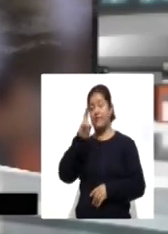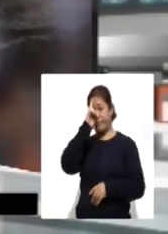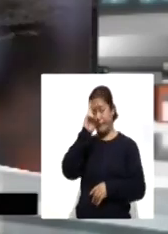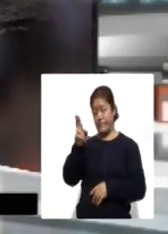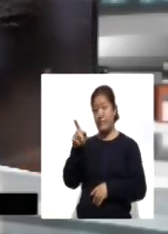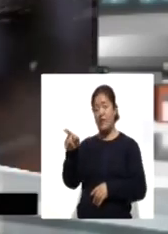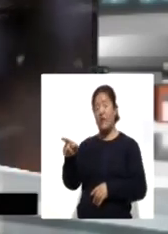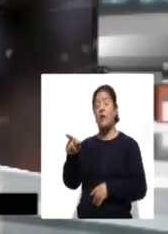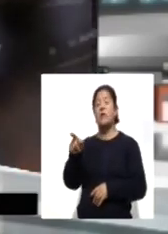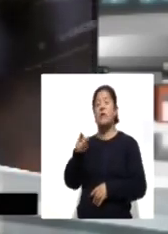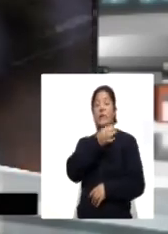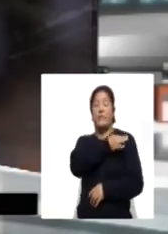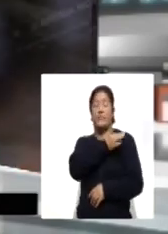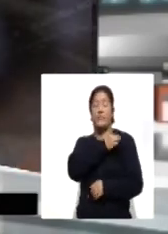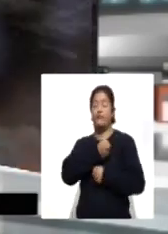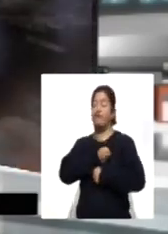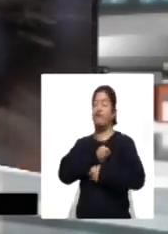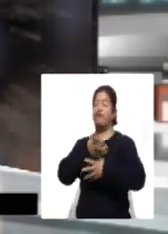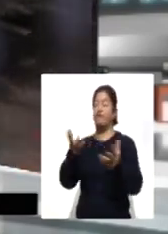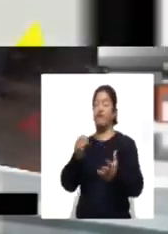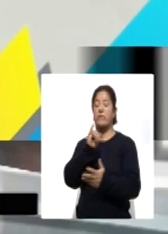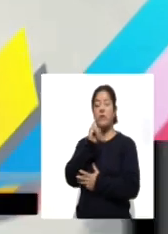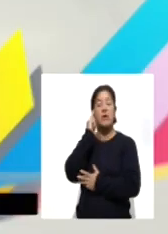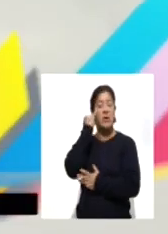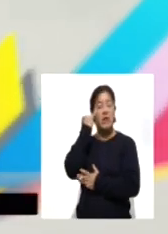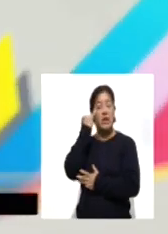y británicas contra COVID-19.